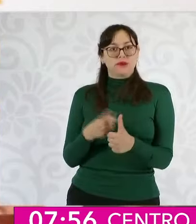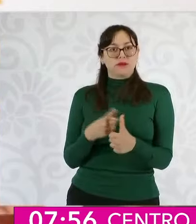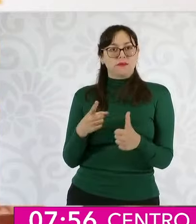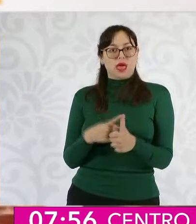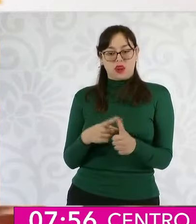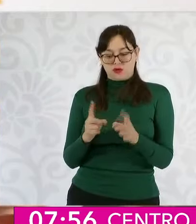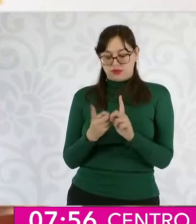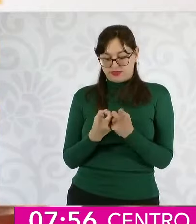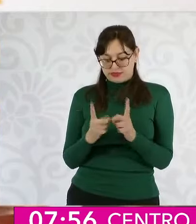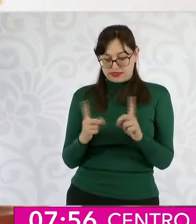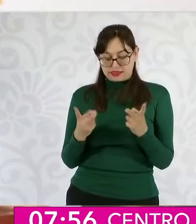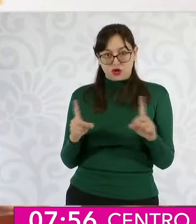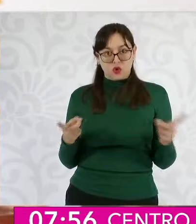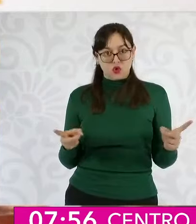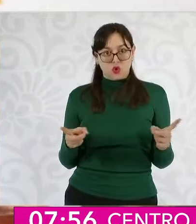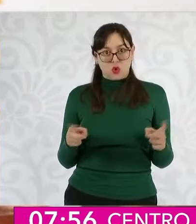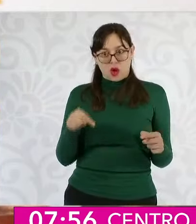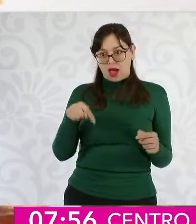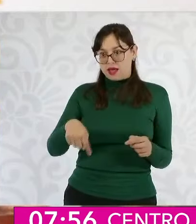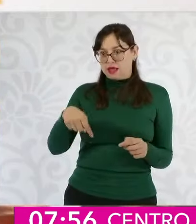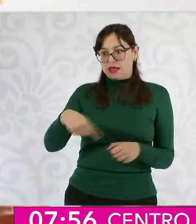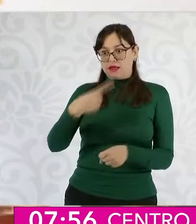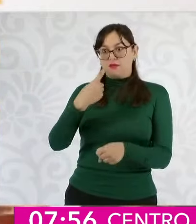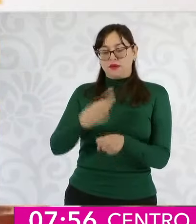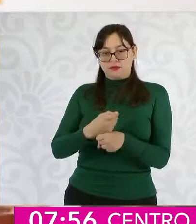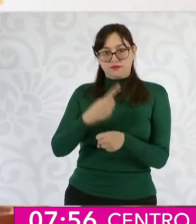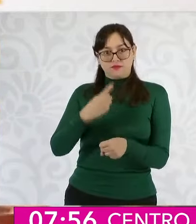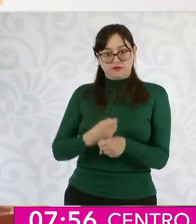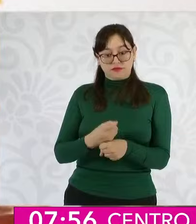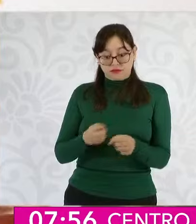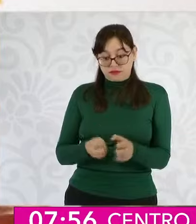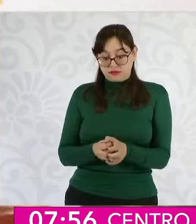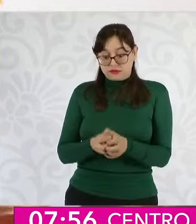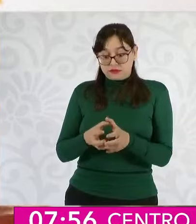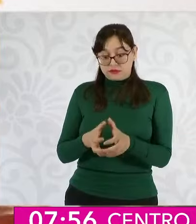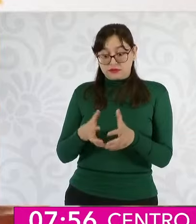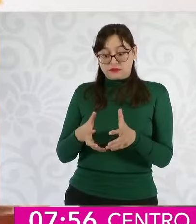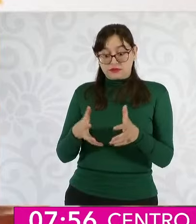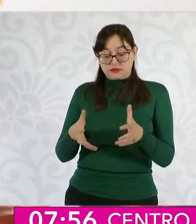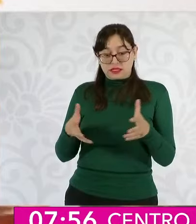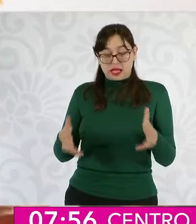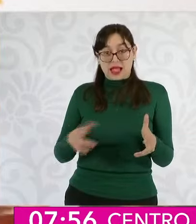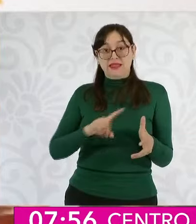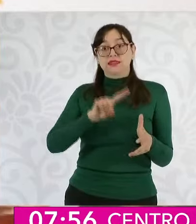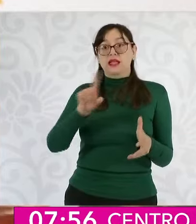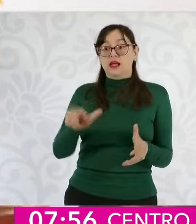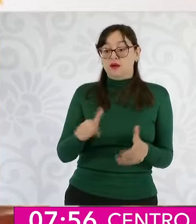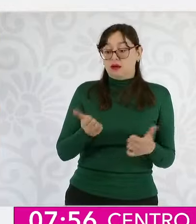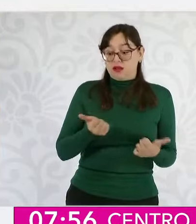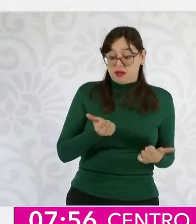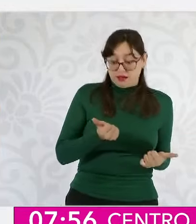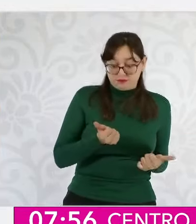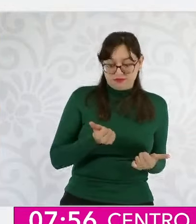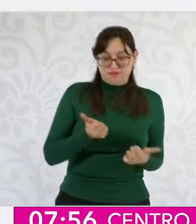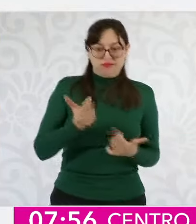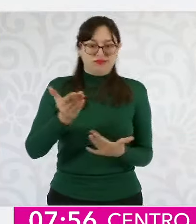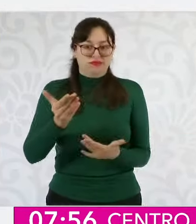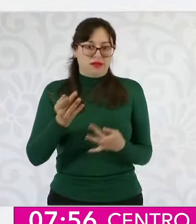solo exportar más, sino exportar con más valor agregado, porque lo hecho en México, desde luego,